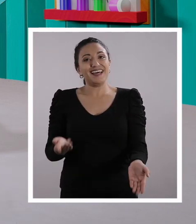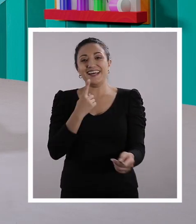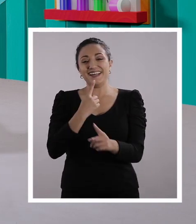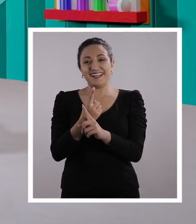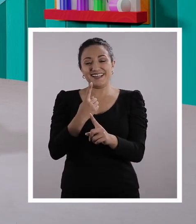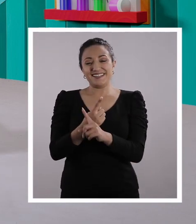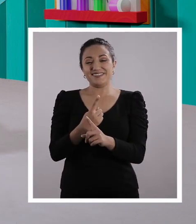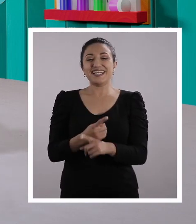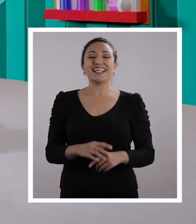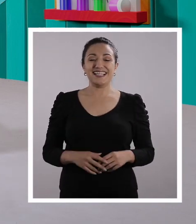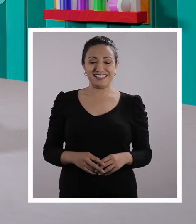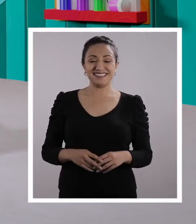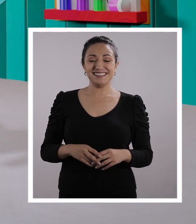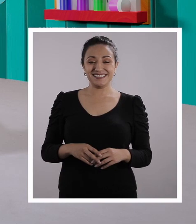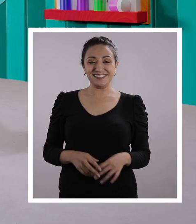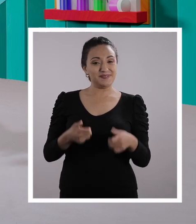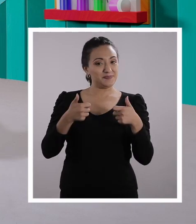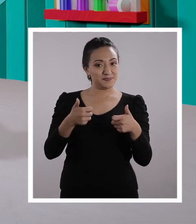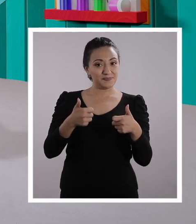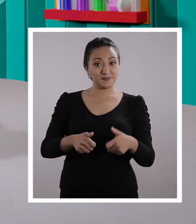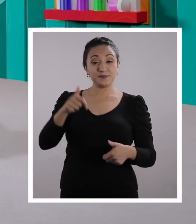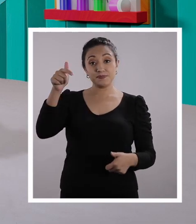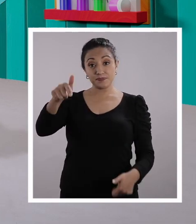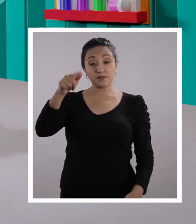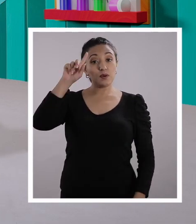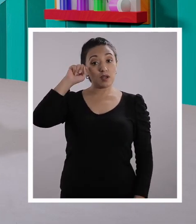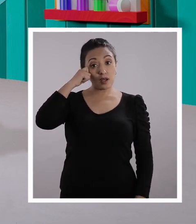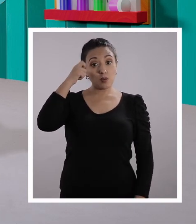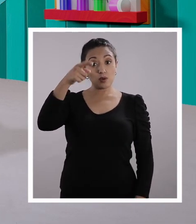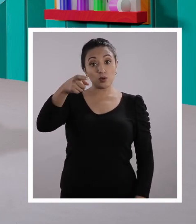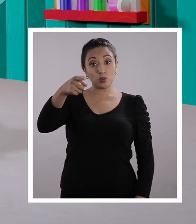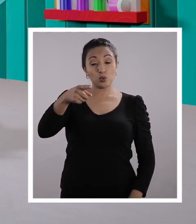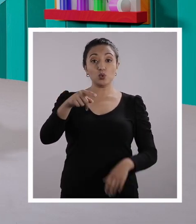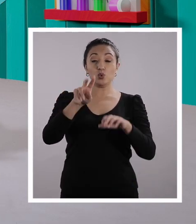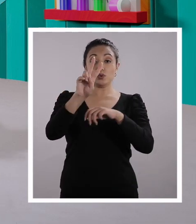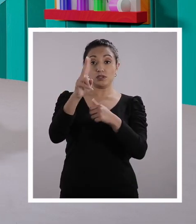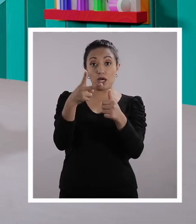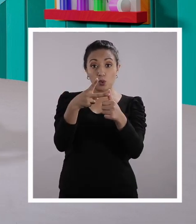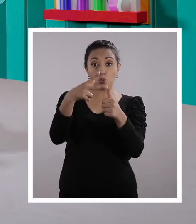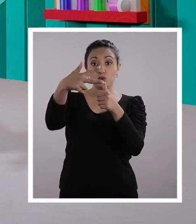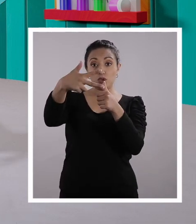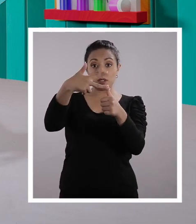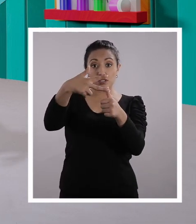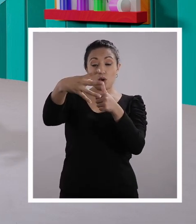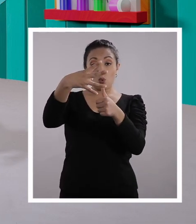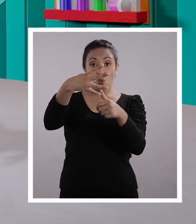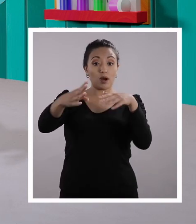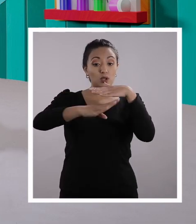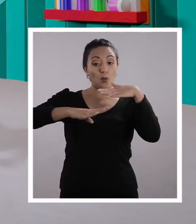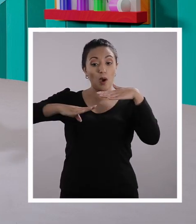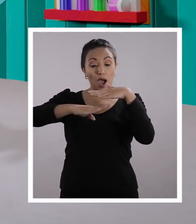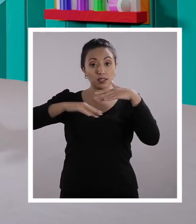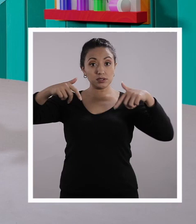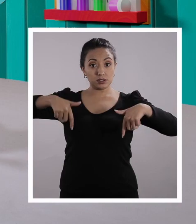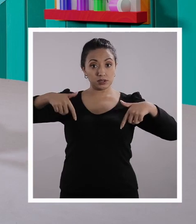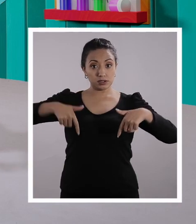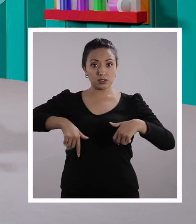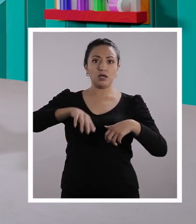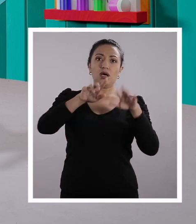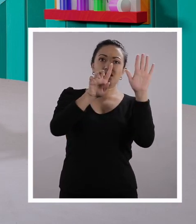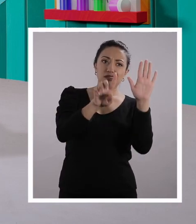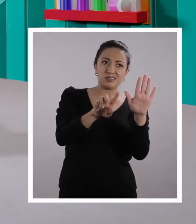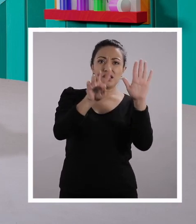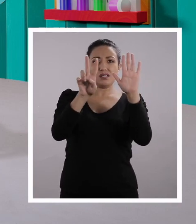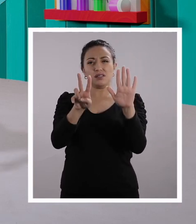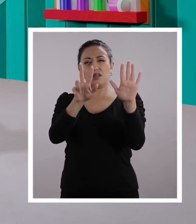muy bien recuerden una cosa que si ustedes están en segundo tercero o cuarto de básica es decir tienen entre